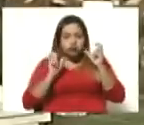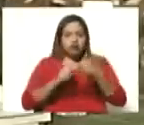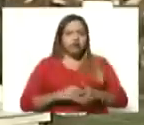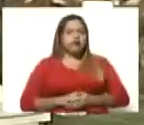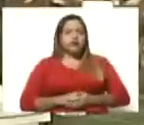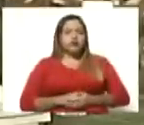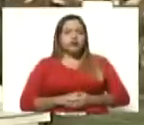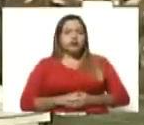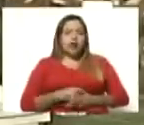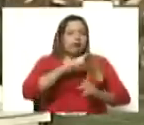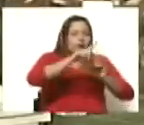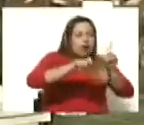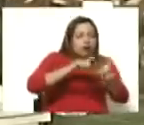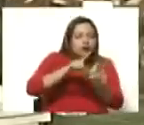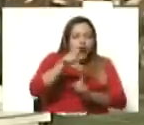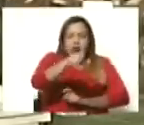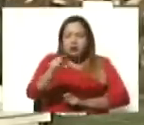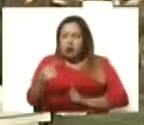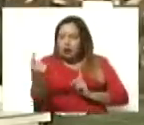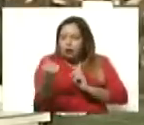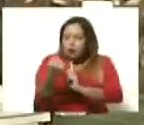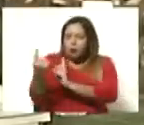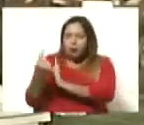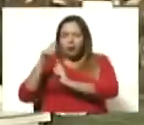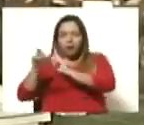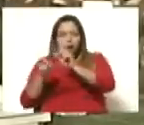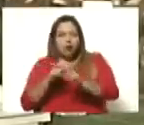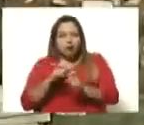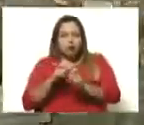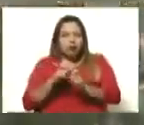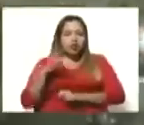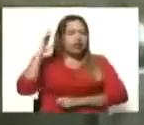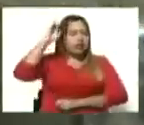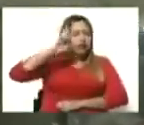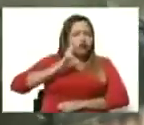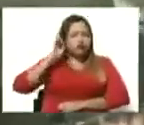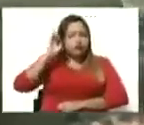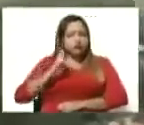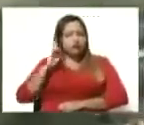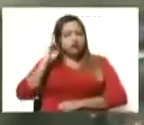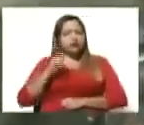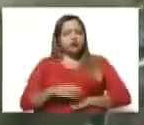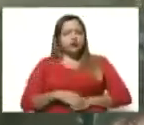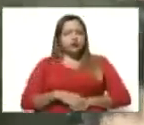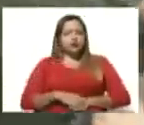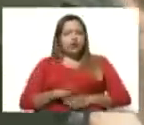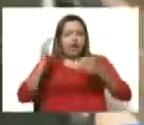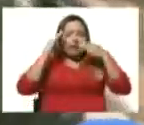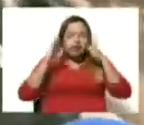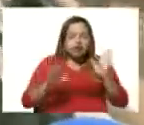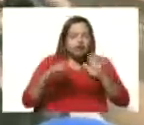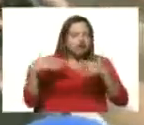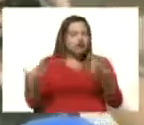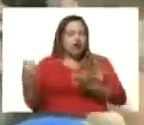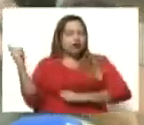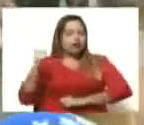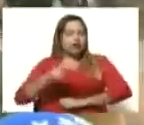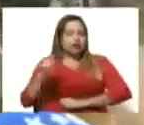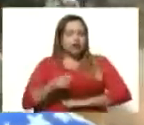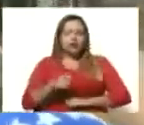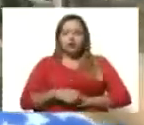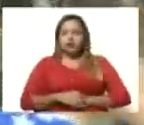sus interrogantes, sus reflexiones, escuchando sus necesidades,